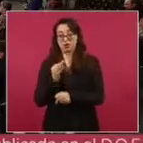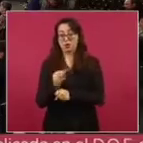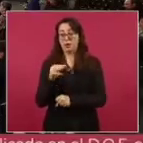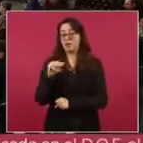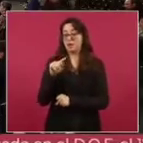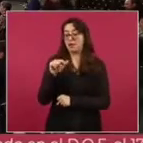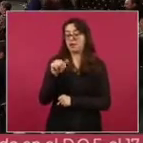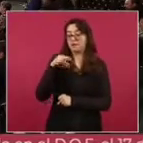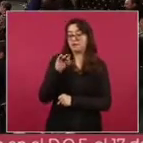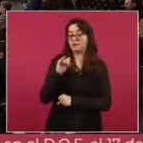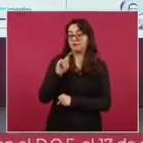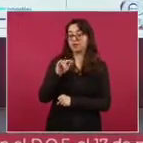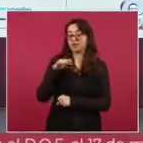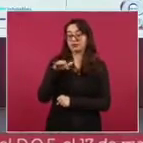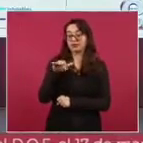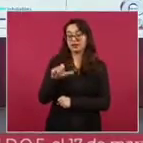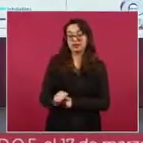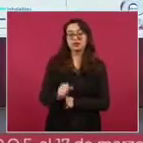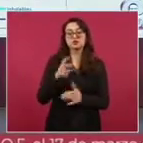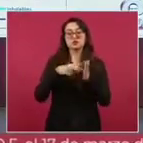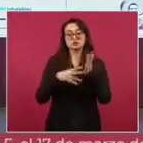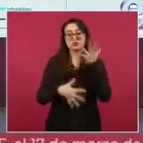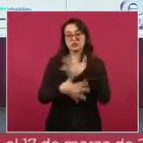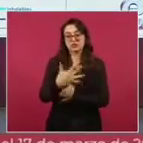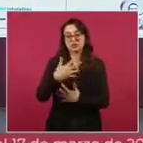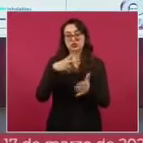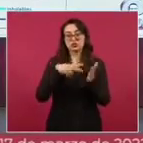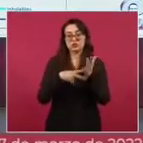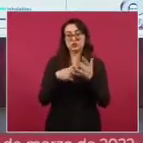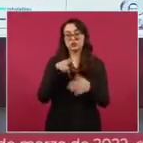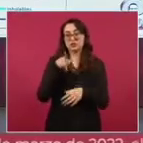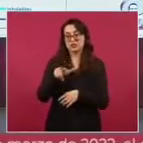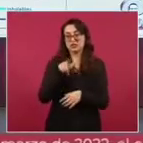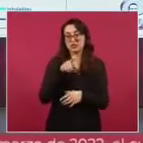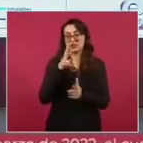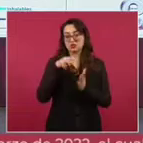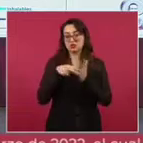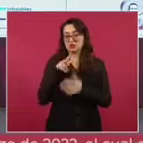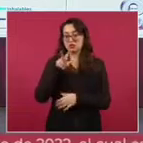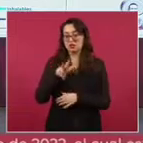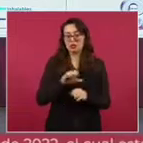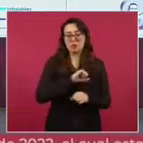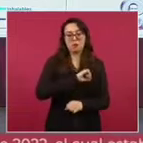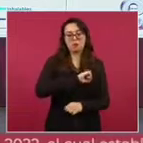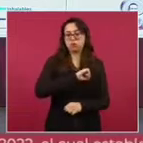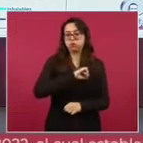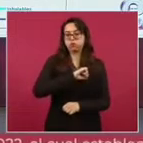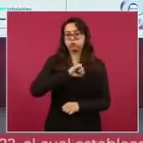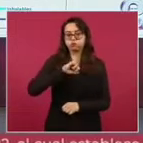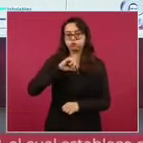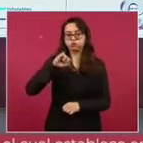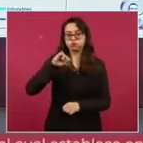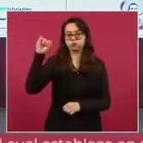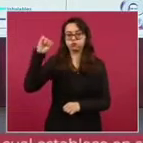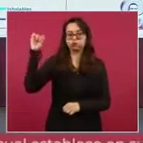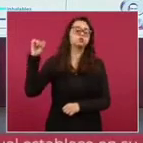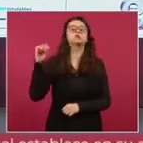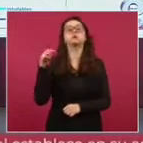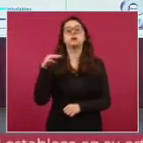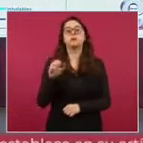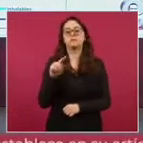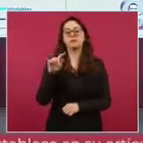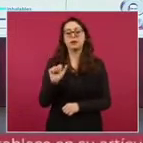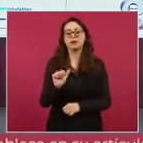años recientes, 2015, 16, 17 y definitivamente 18, empezaron a superar a